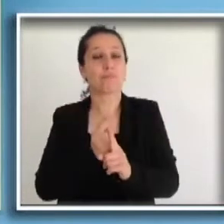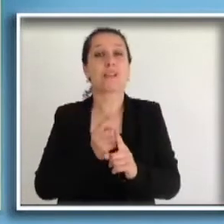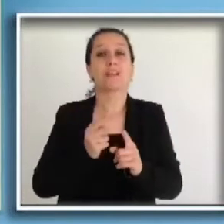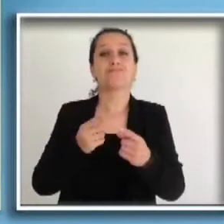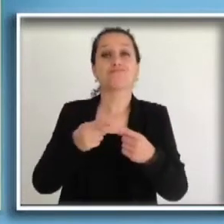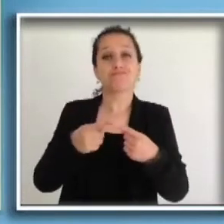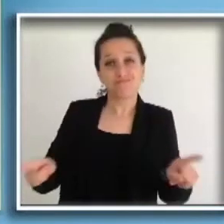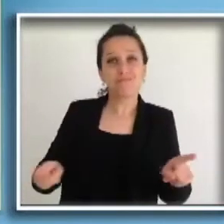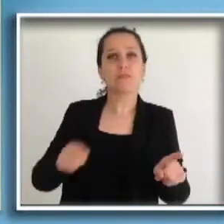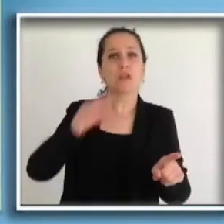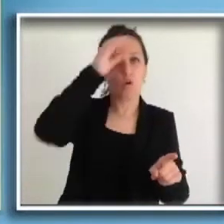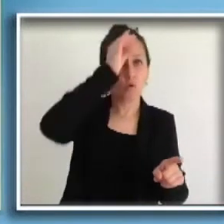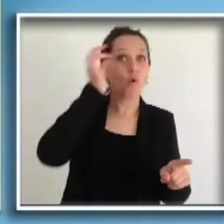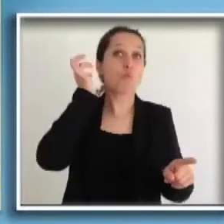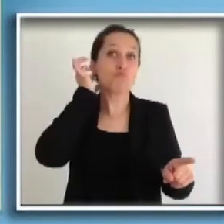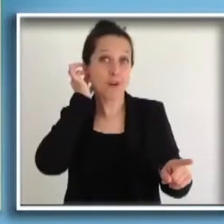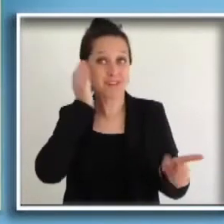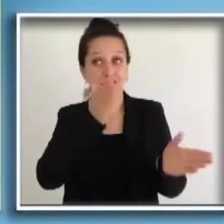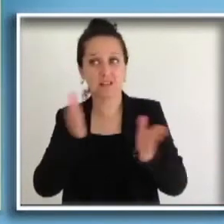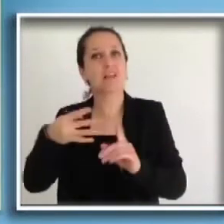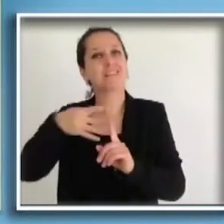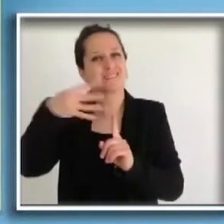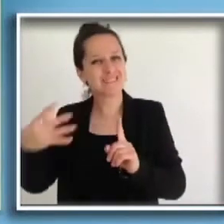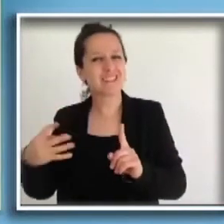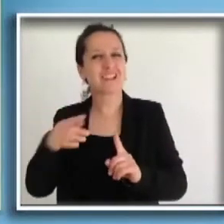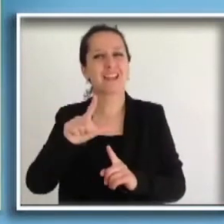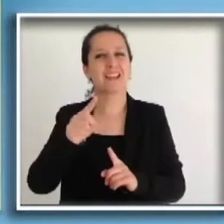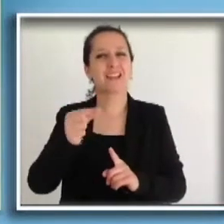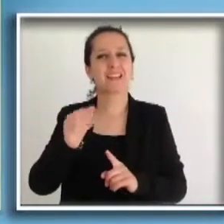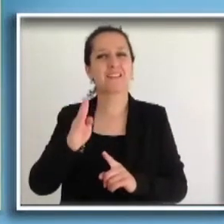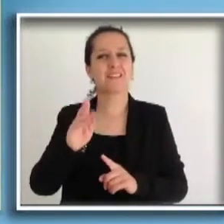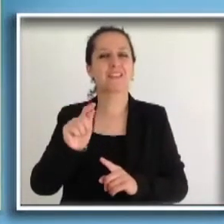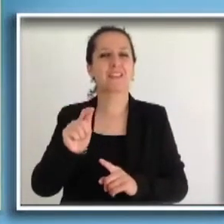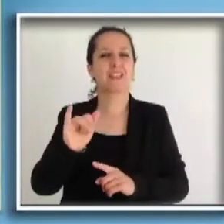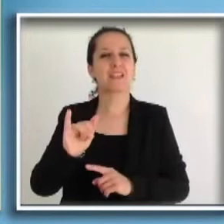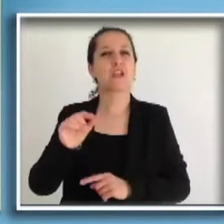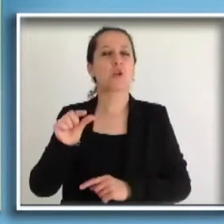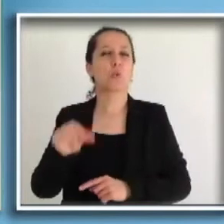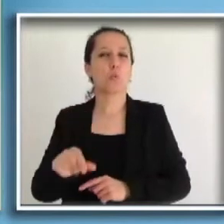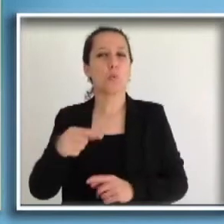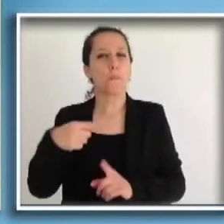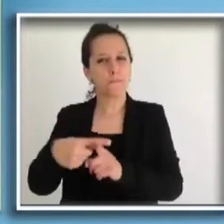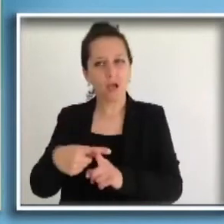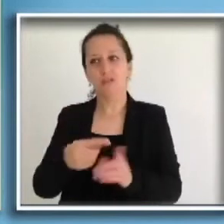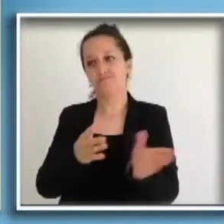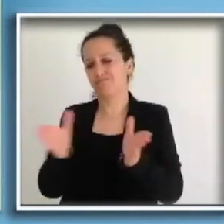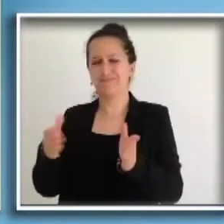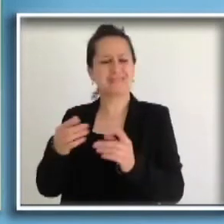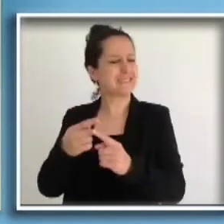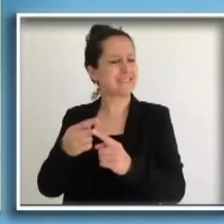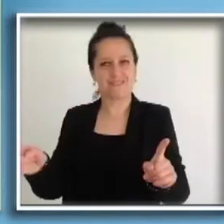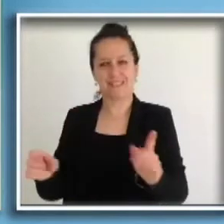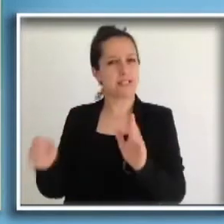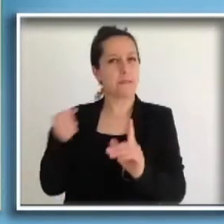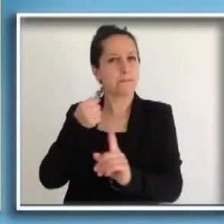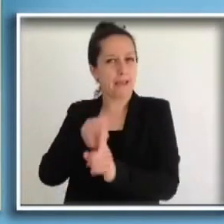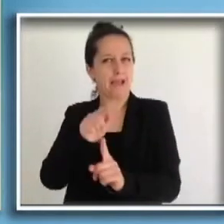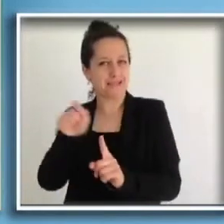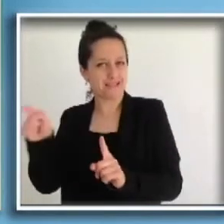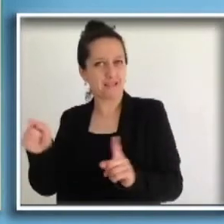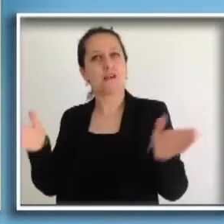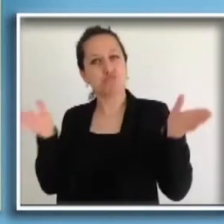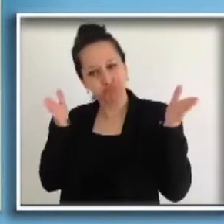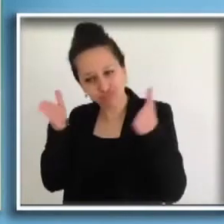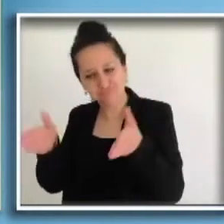personas de la comunidad lgbtiq más en suma uno de los desafíos más grandes que tiene Nuestro camino al desarrollo